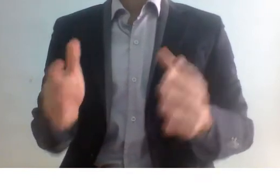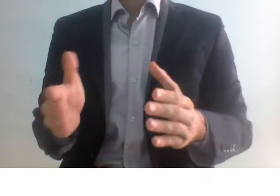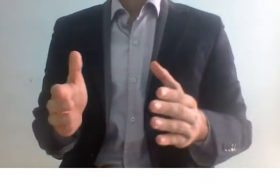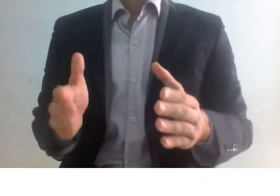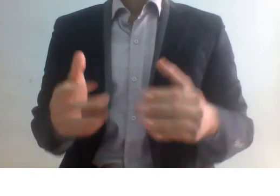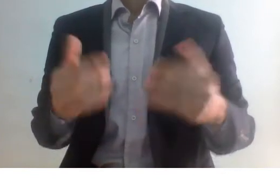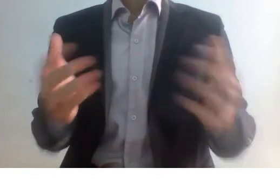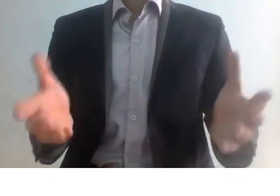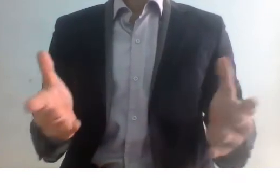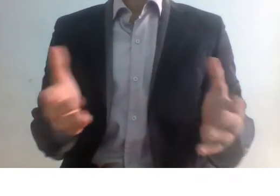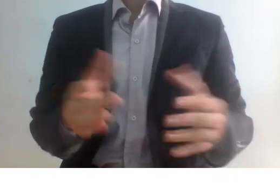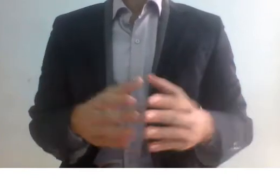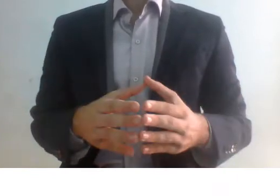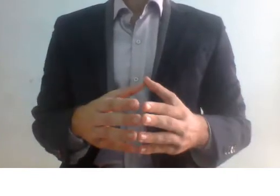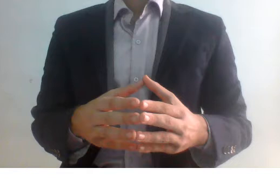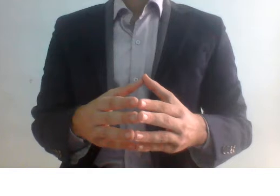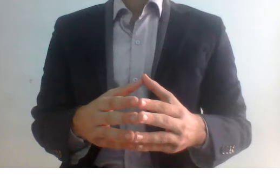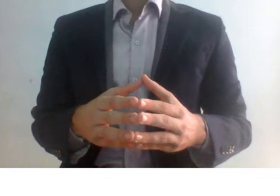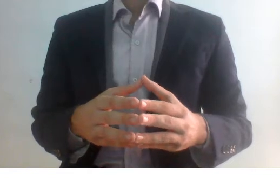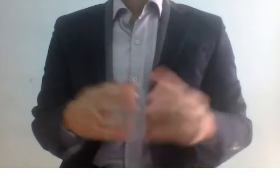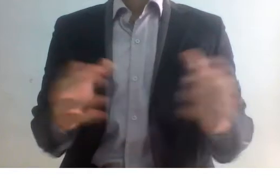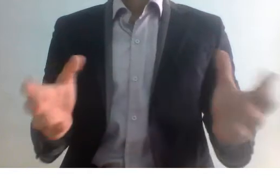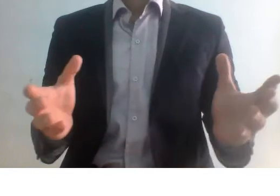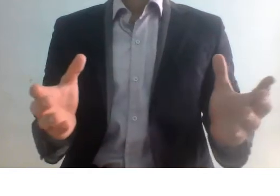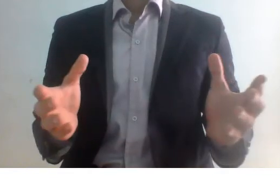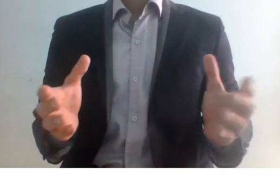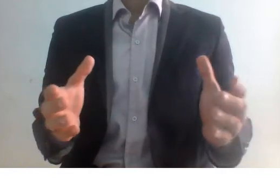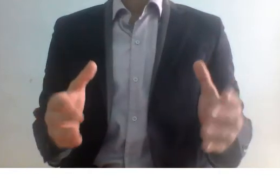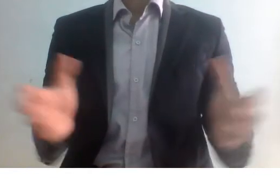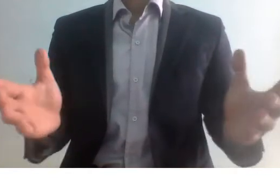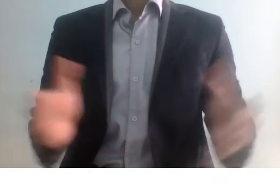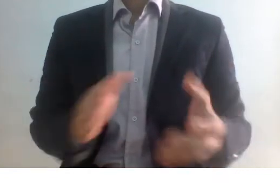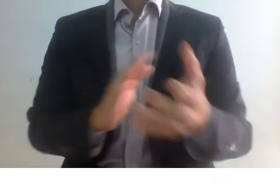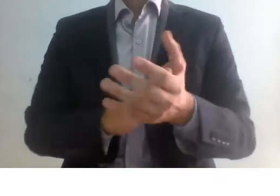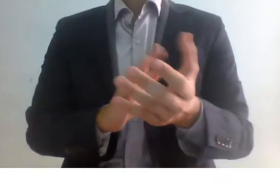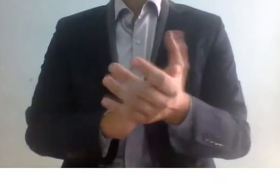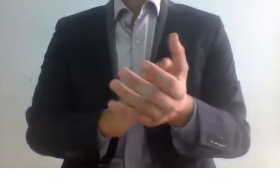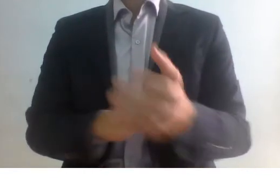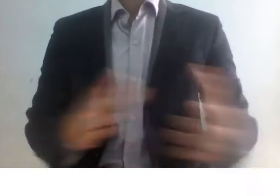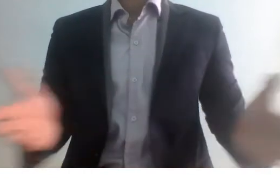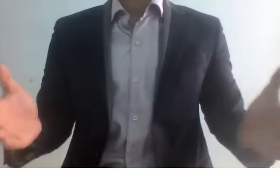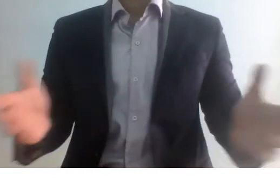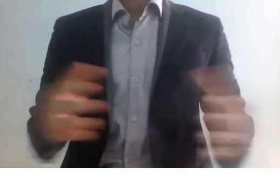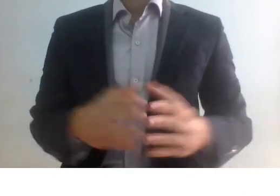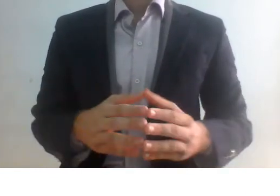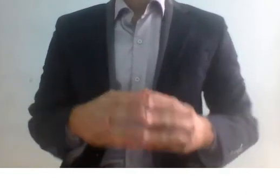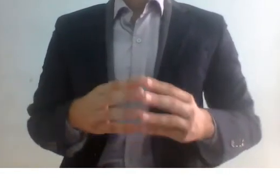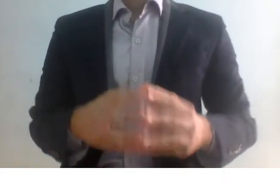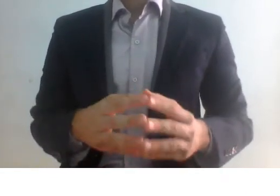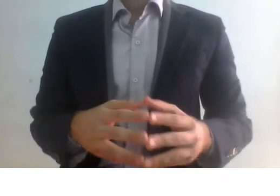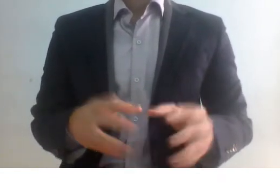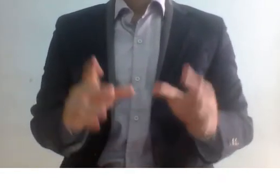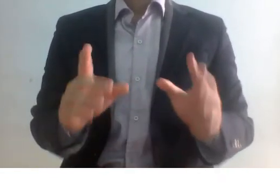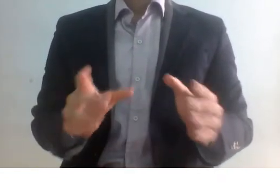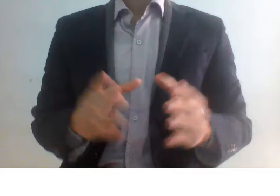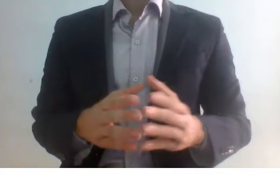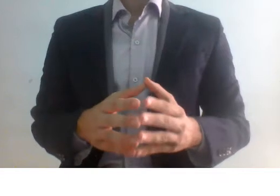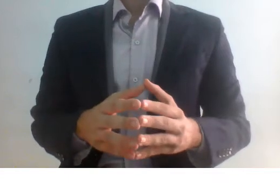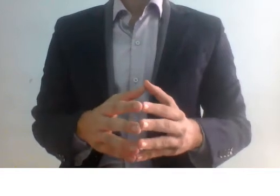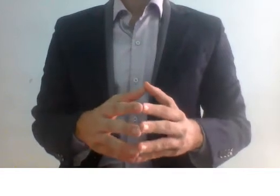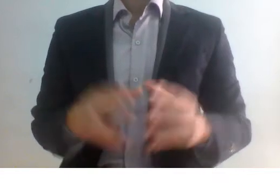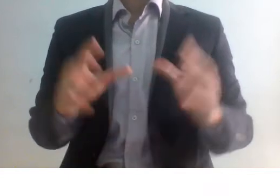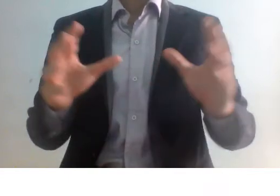decir, de limpieza. Y entonces llega este empresario, llega este intermediario y bueno, digamos que por persona a él le van a estar